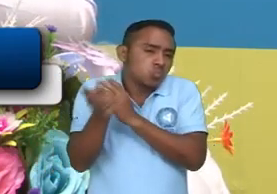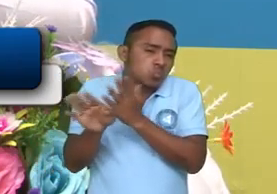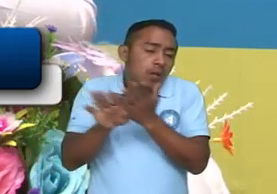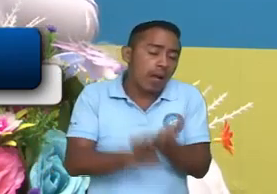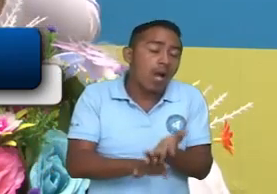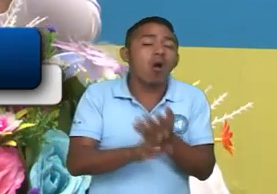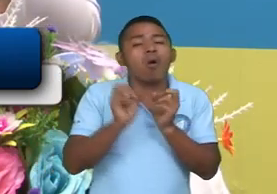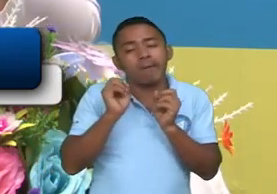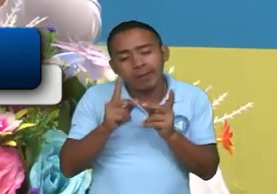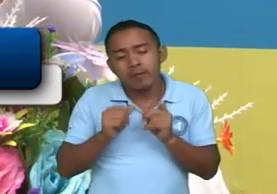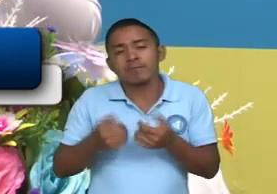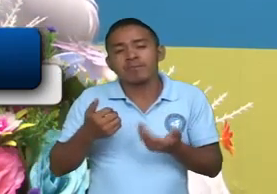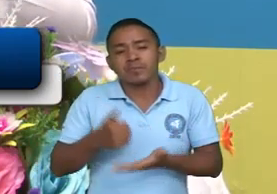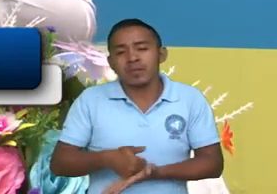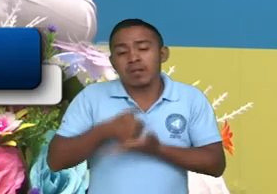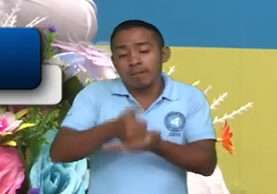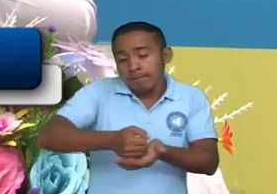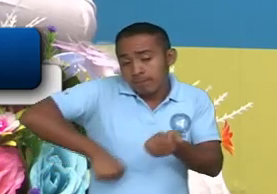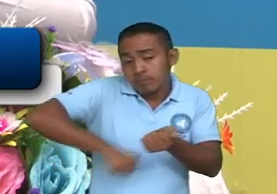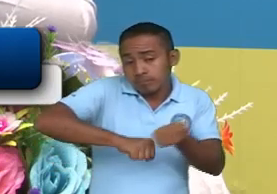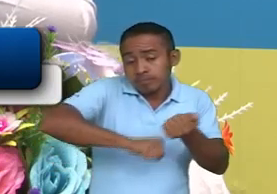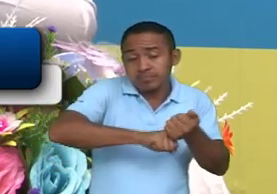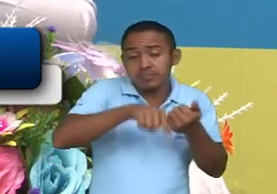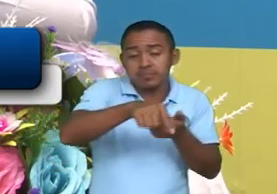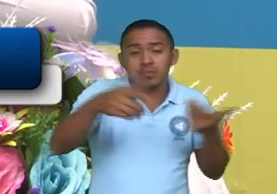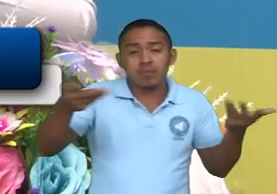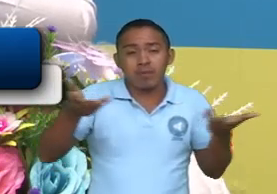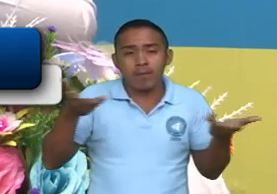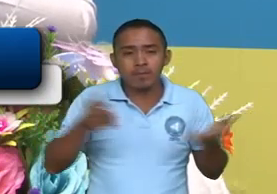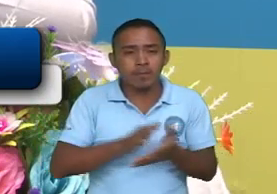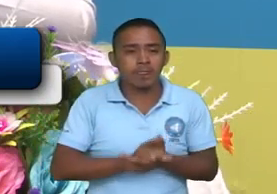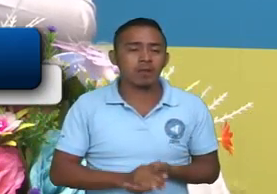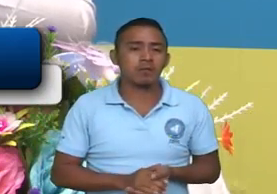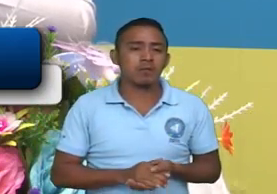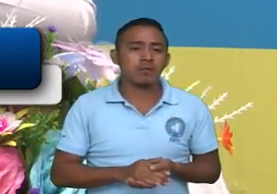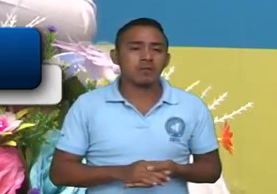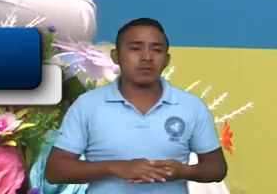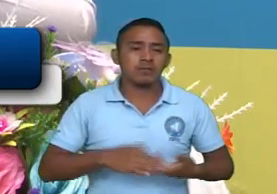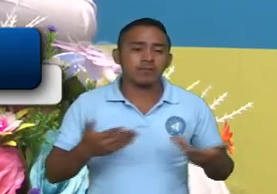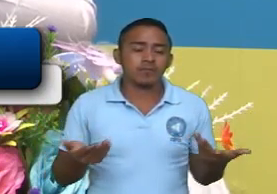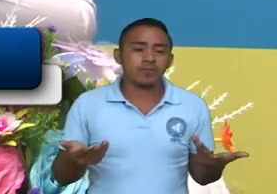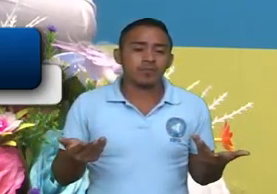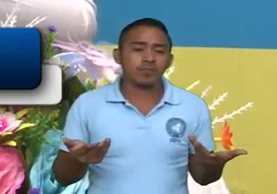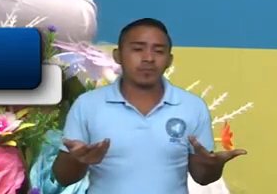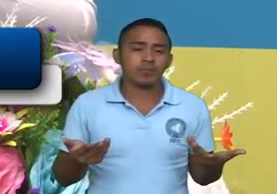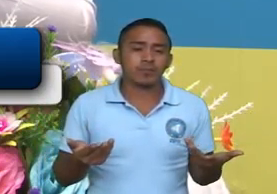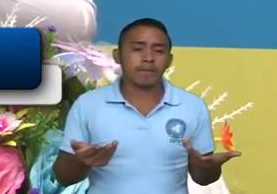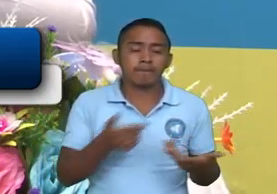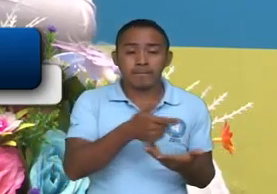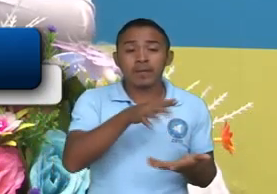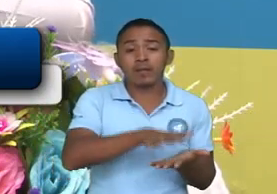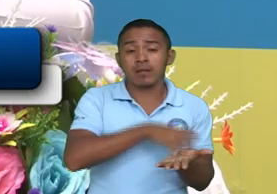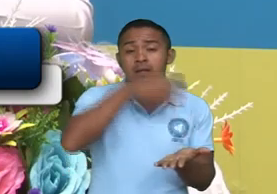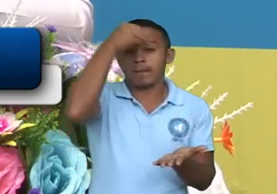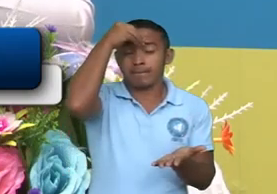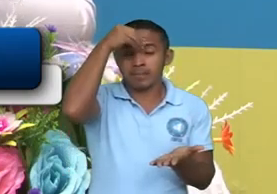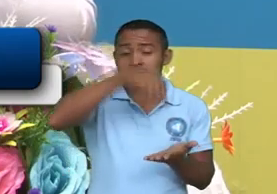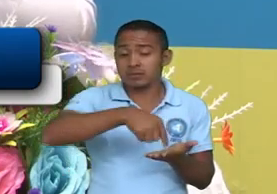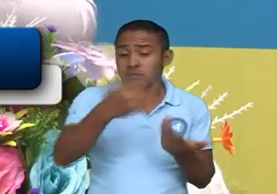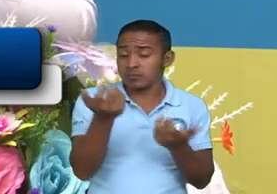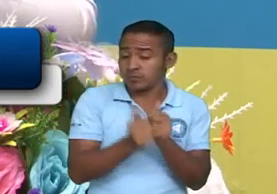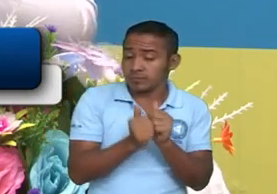que cuando ya se descarta, como lo dijimos, que fue una muerte que no fue fue inevitable, o